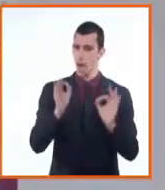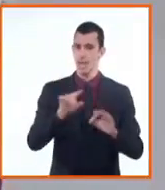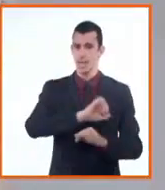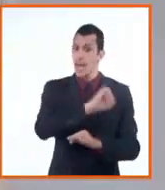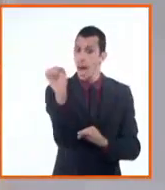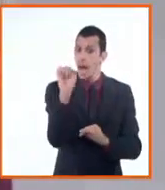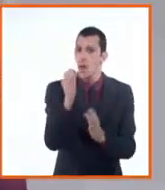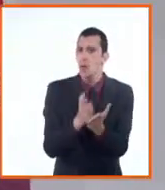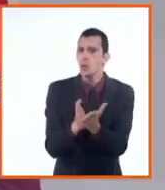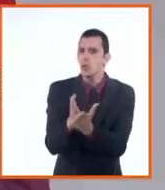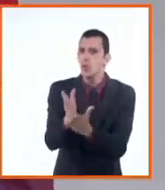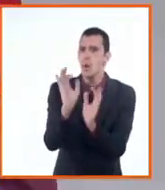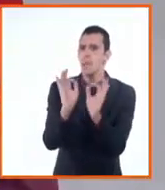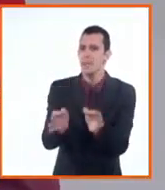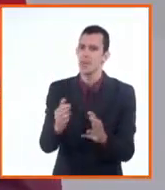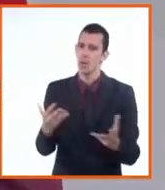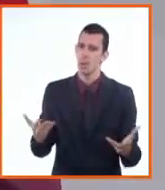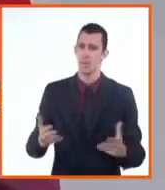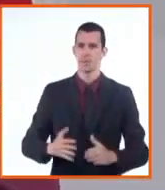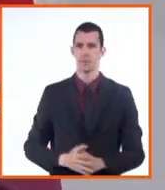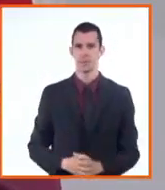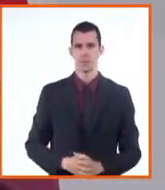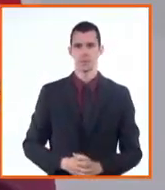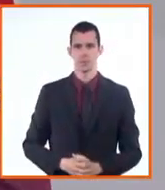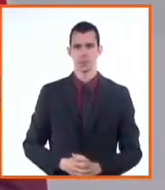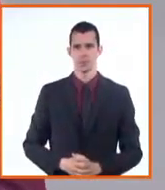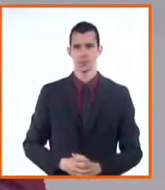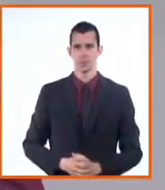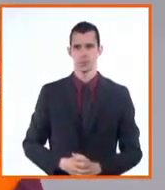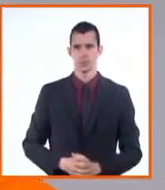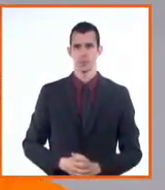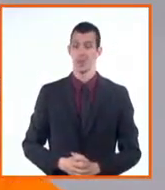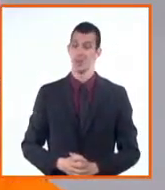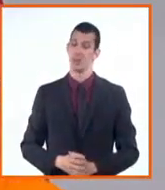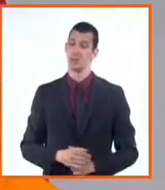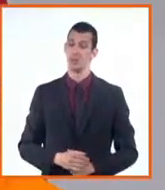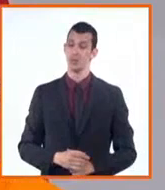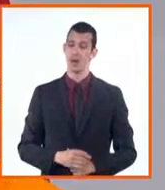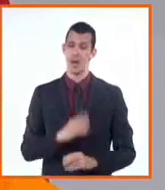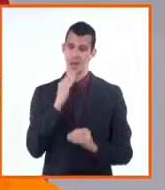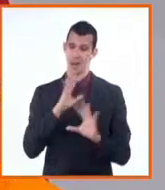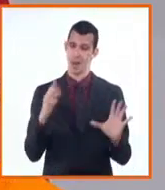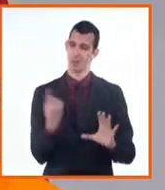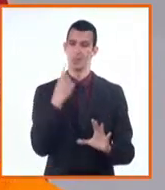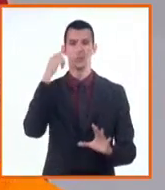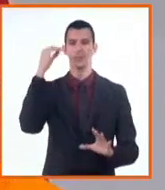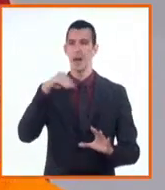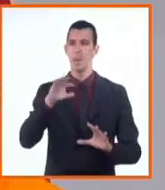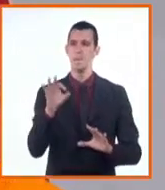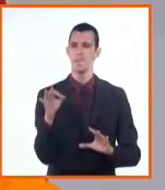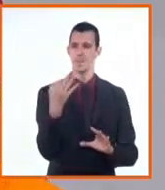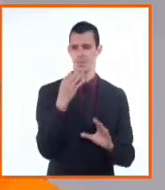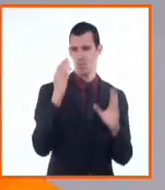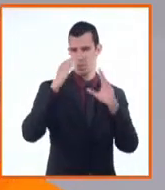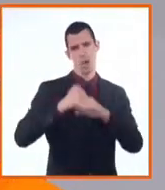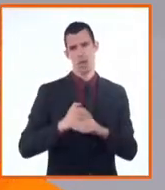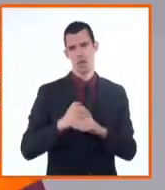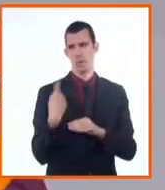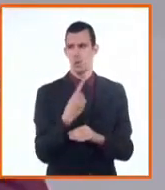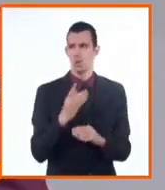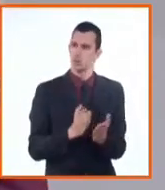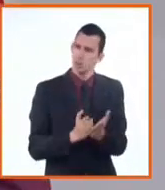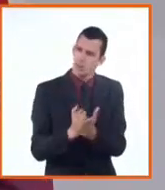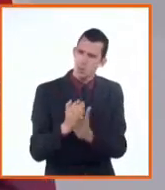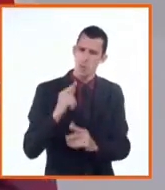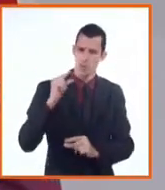realmente sabemos que nos queda mucho por hacer muchísimo por hacer y pienso También que no estamos satisfechos pero sí Estamos contentos